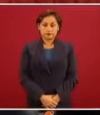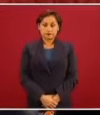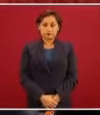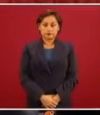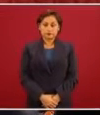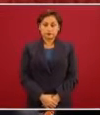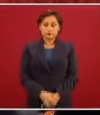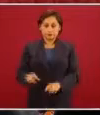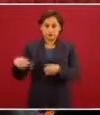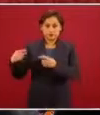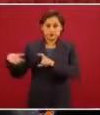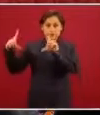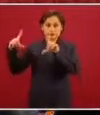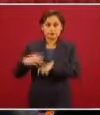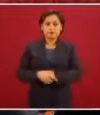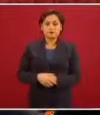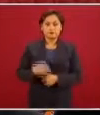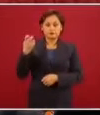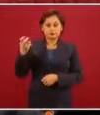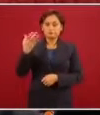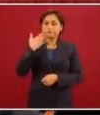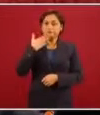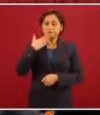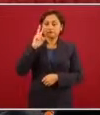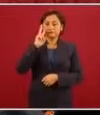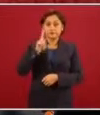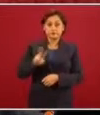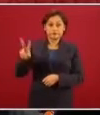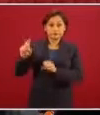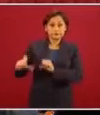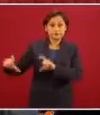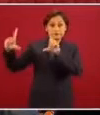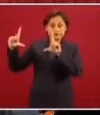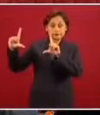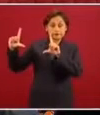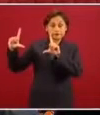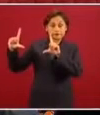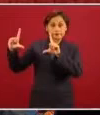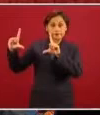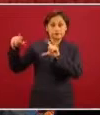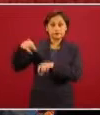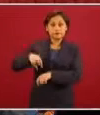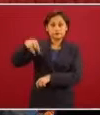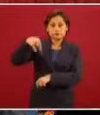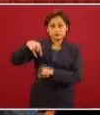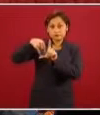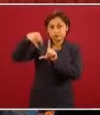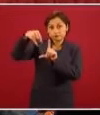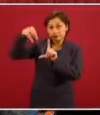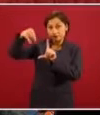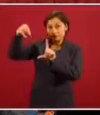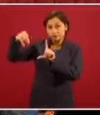La siguiente, esta. Entonces vean ustedes, lo que está en estas barras y que se ve aquí por el número